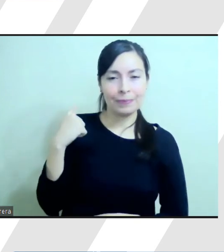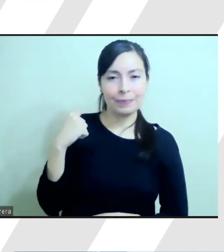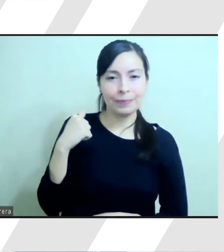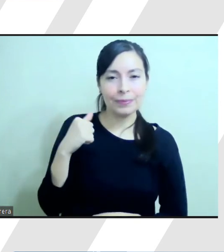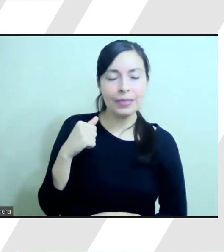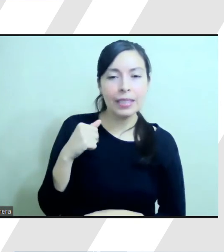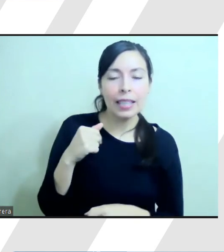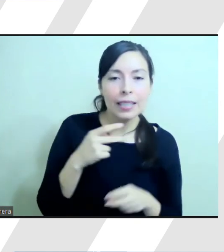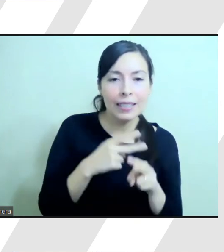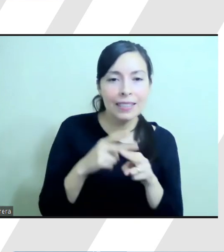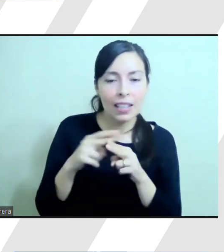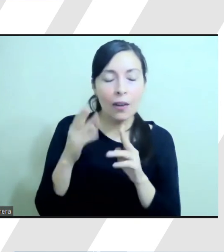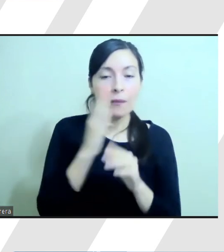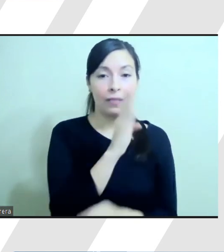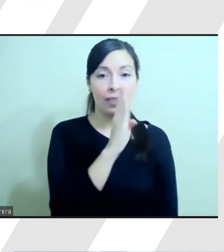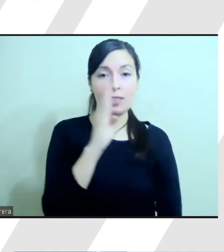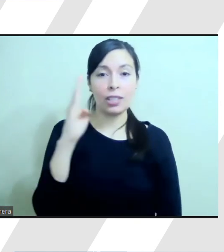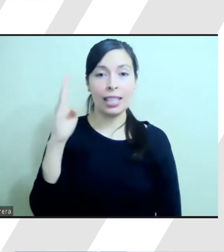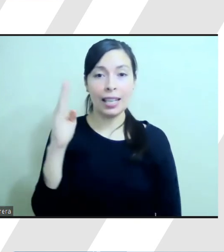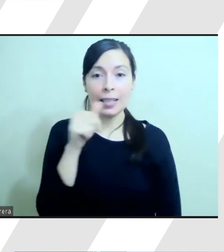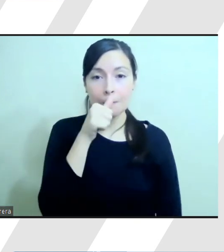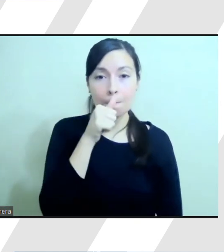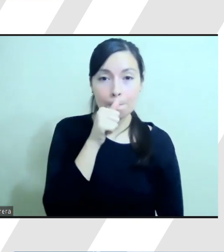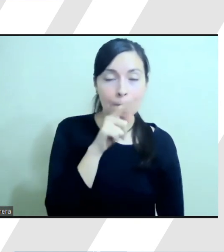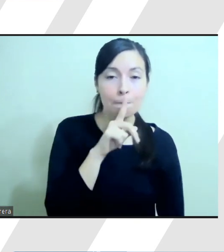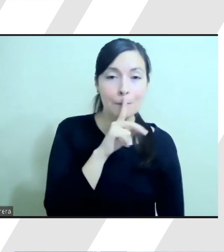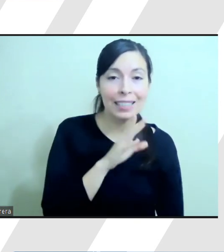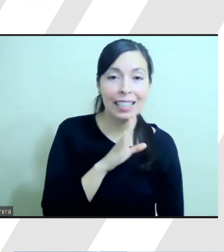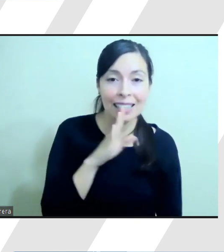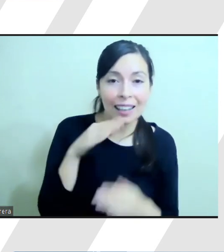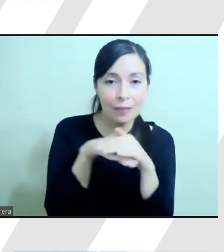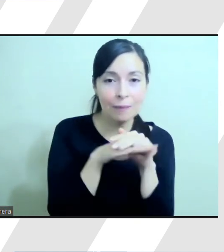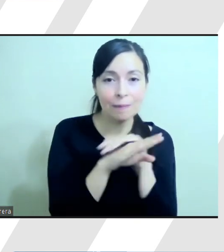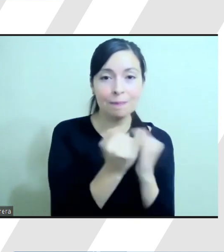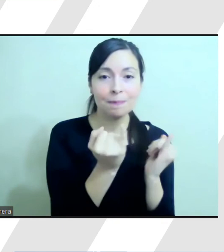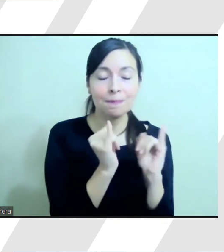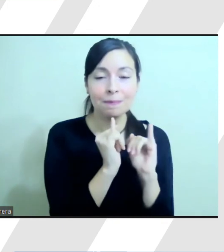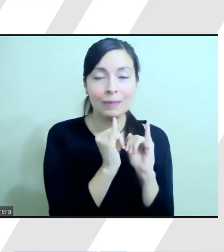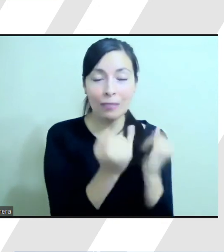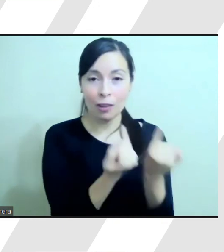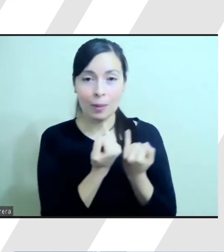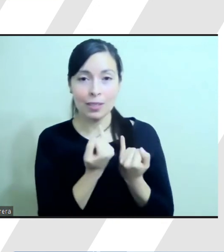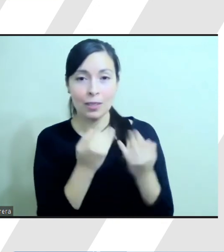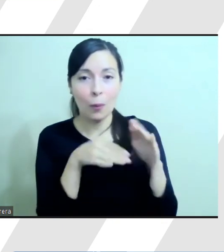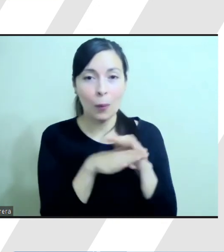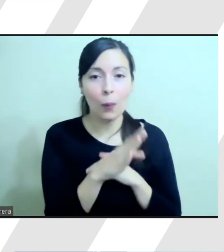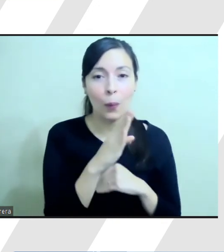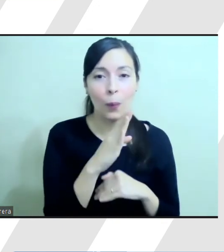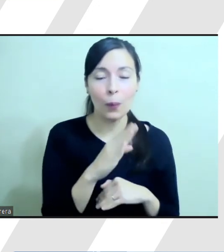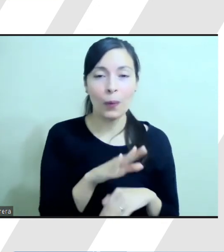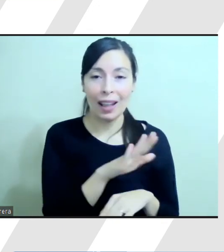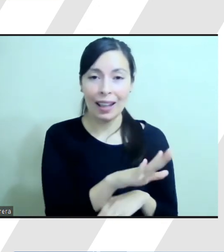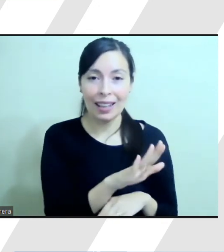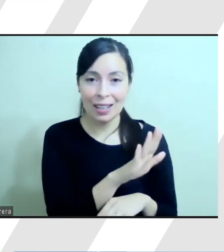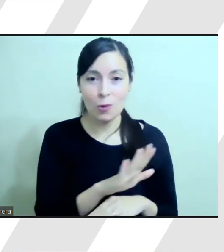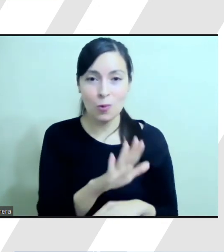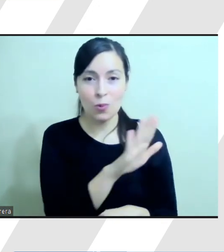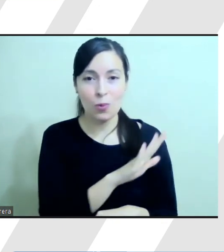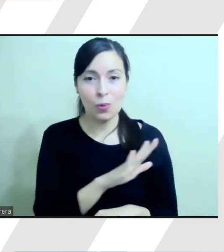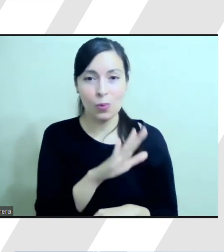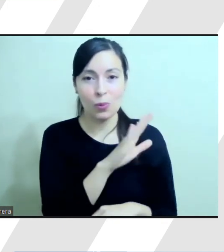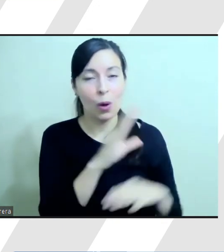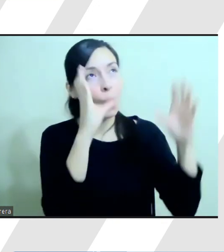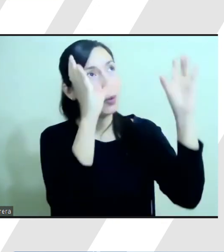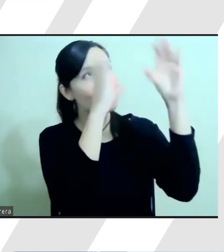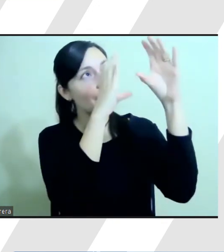de biblioteca secreta con información que estaba escondida en uno de los domos de los observatorios en el antiguo